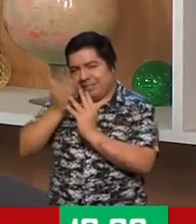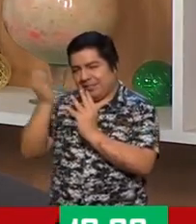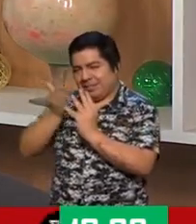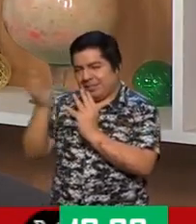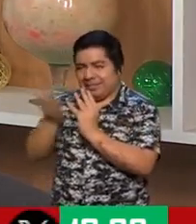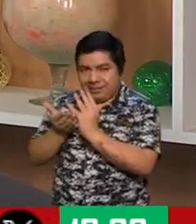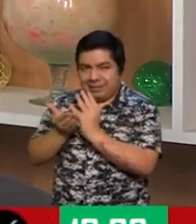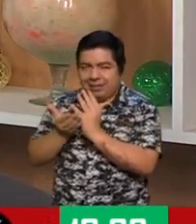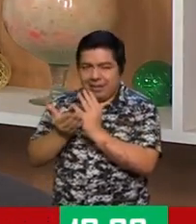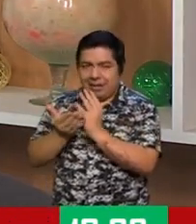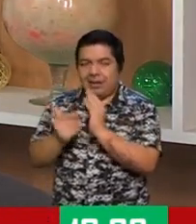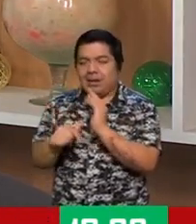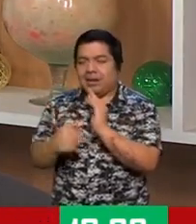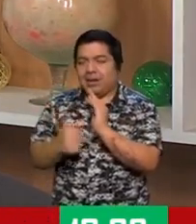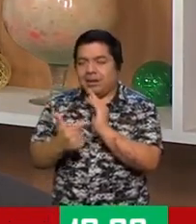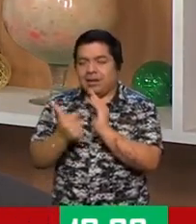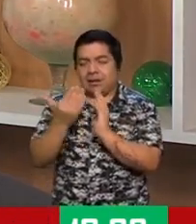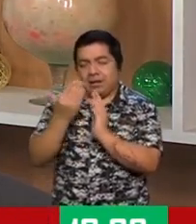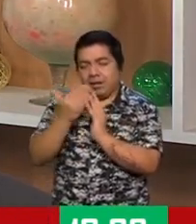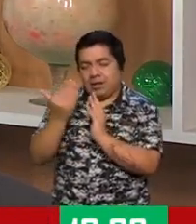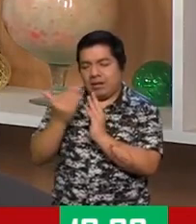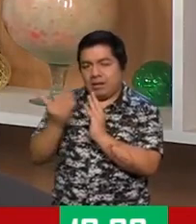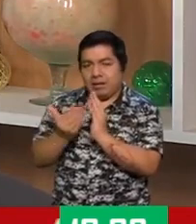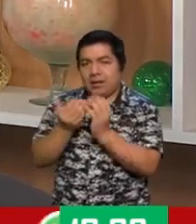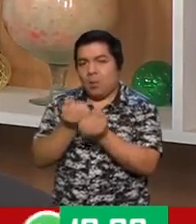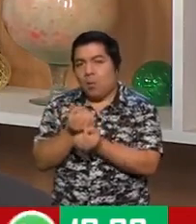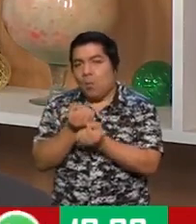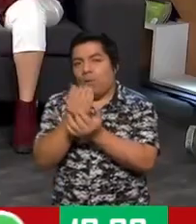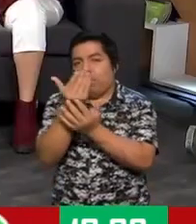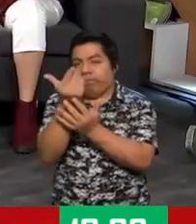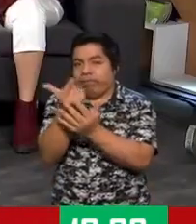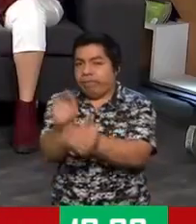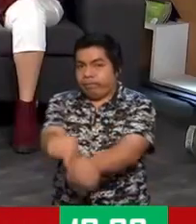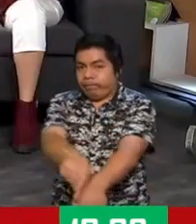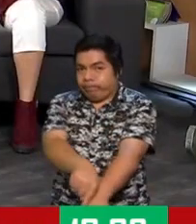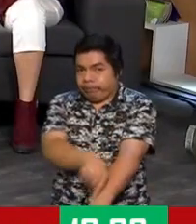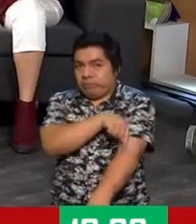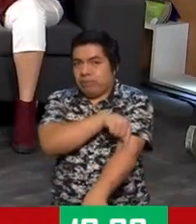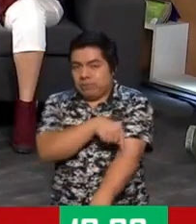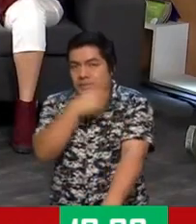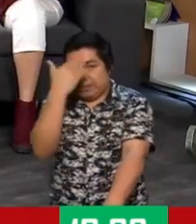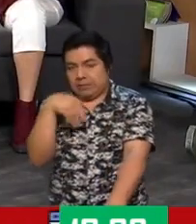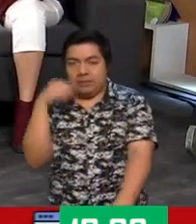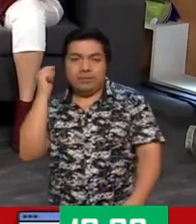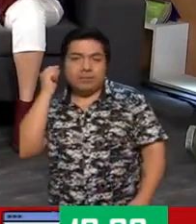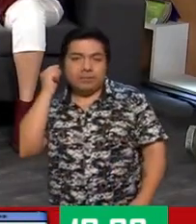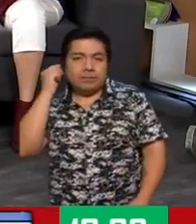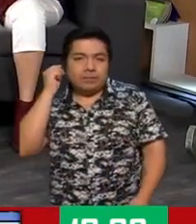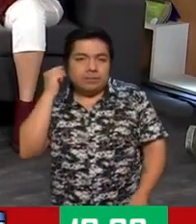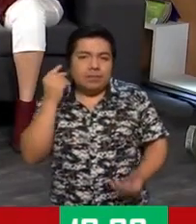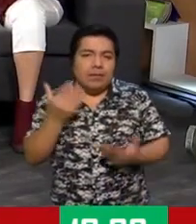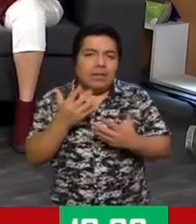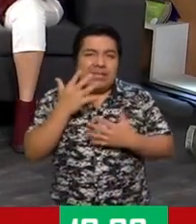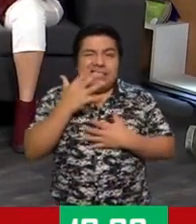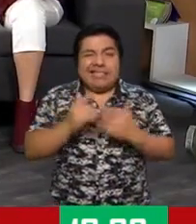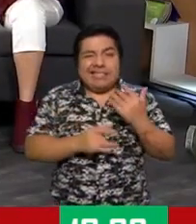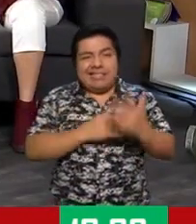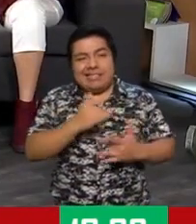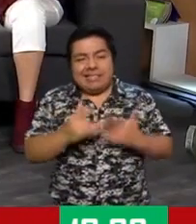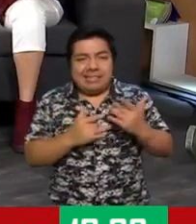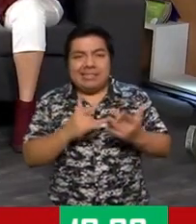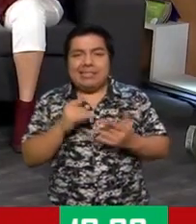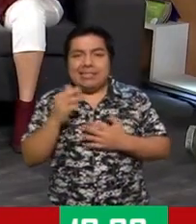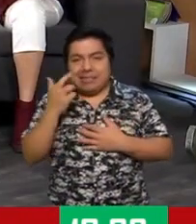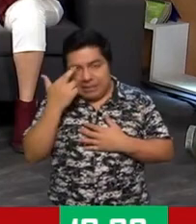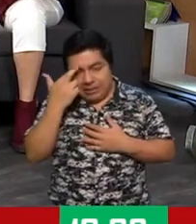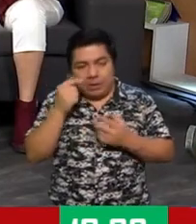Tenemos 12 secciones del poema. Es un poema muy largo, es un poema sobre reconocer el trauma, ver el proceso de